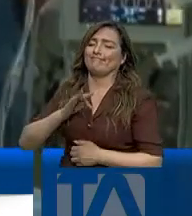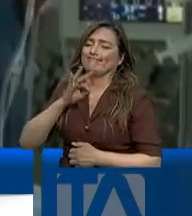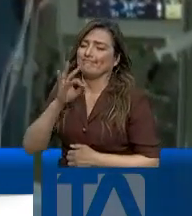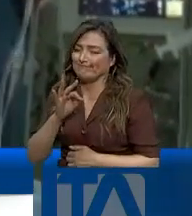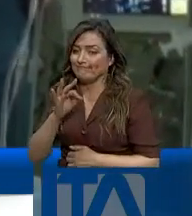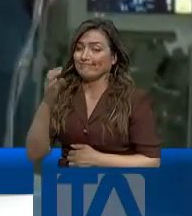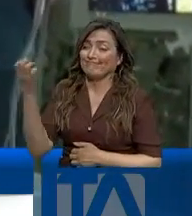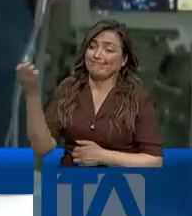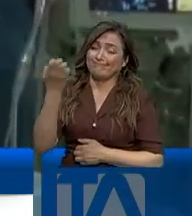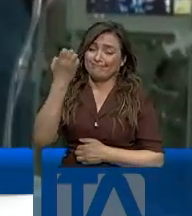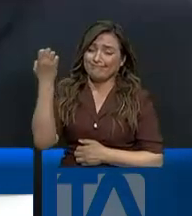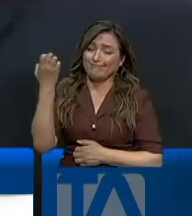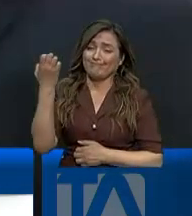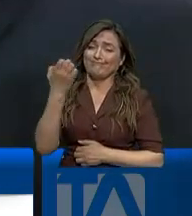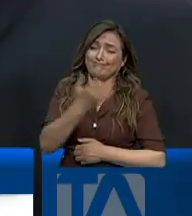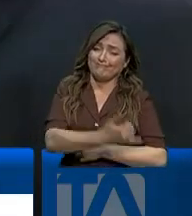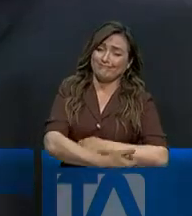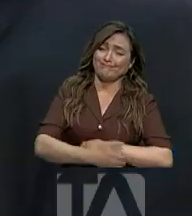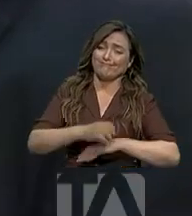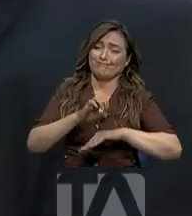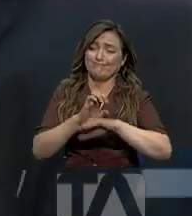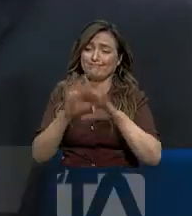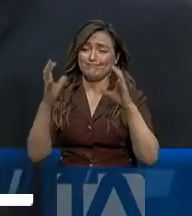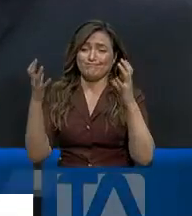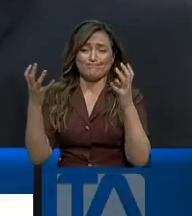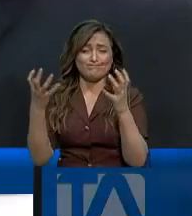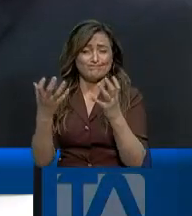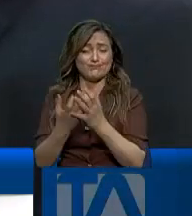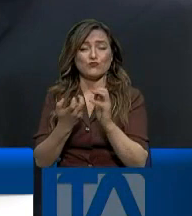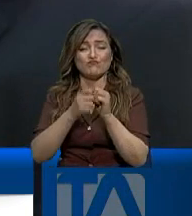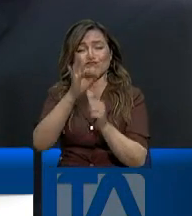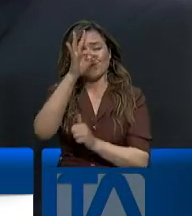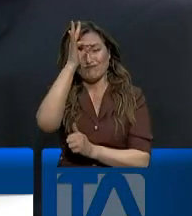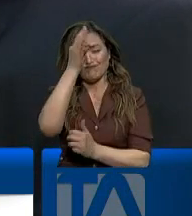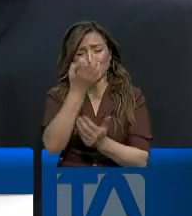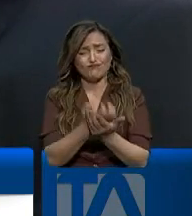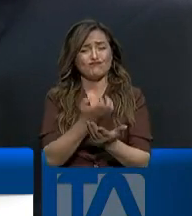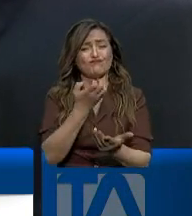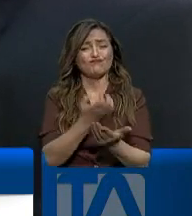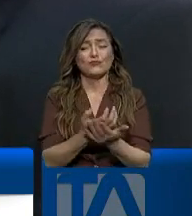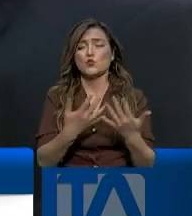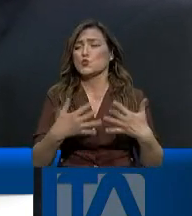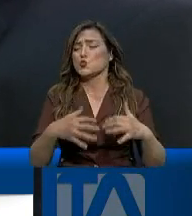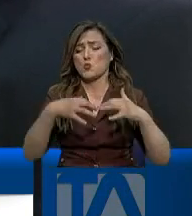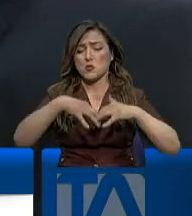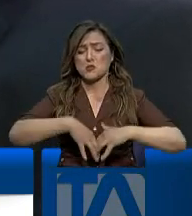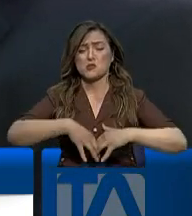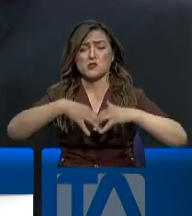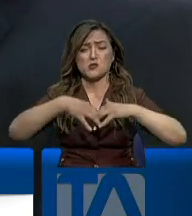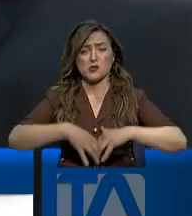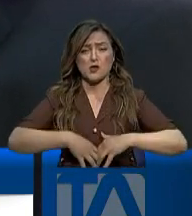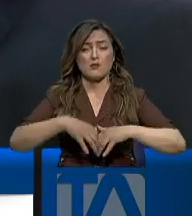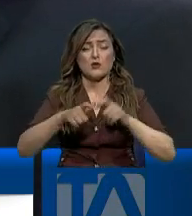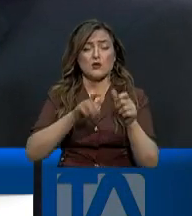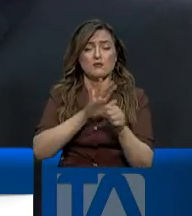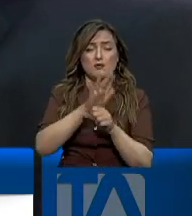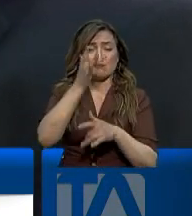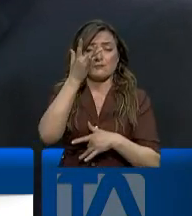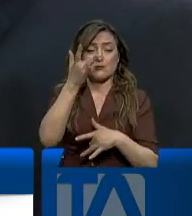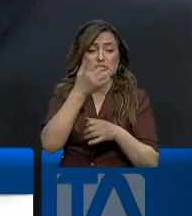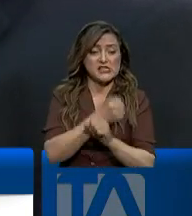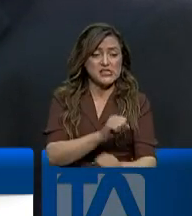que enfrentó el país y el mundo la economía del hospital se transformó en una economía para mantener pacientes con